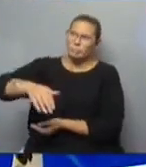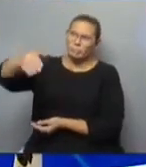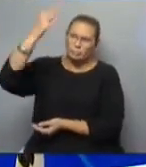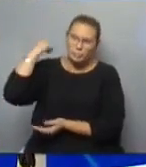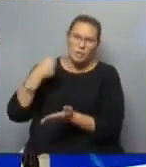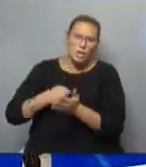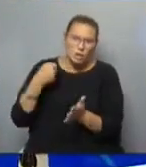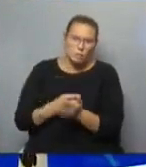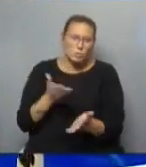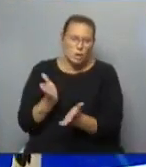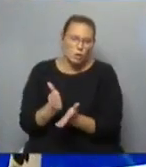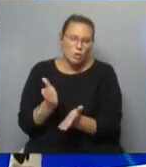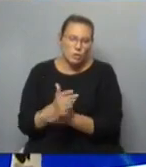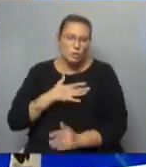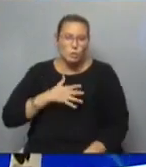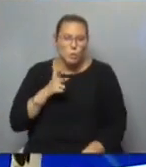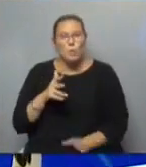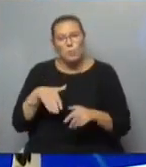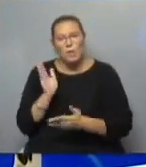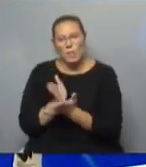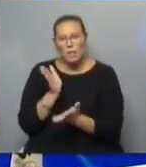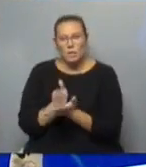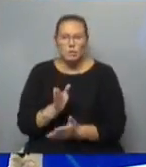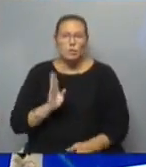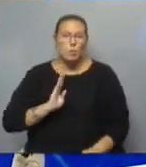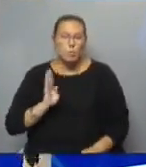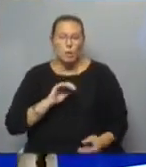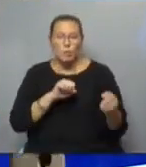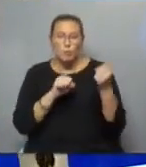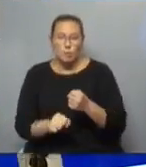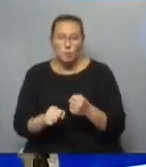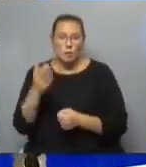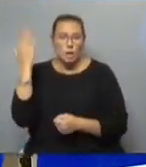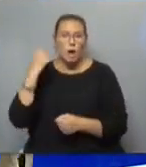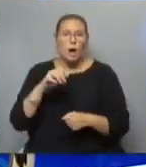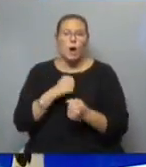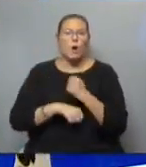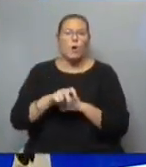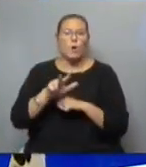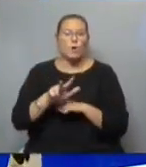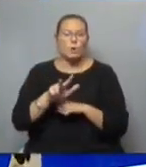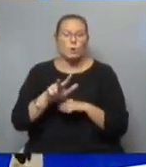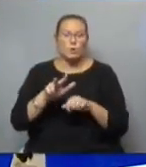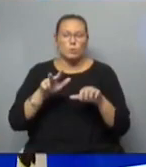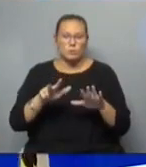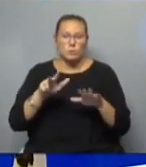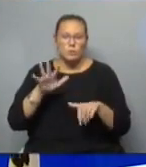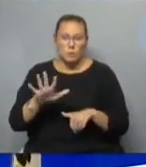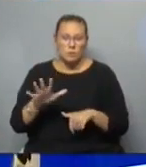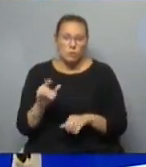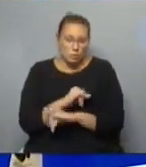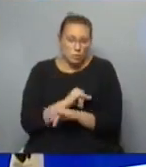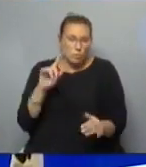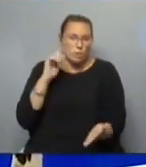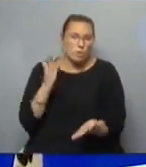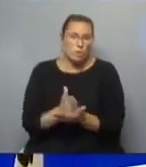por los derechos humanos y sobre todo por los derechos de las mujeres. Fue fundadora ya por el año 85, saliendo de la dictadura